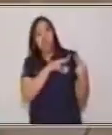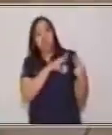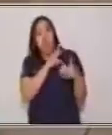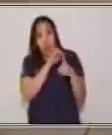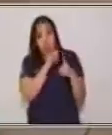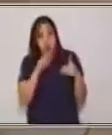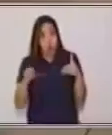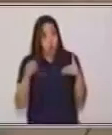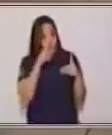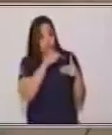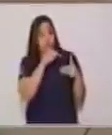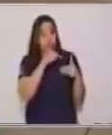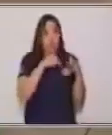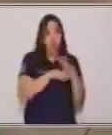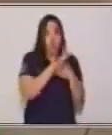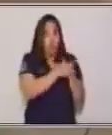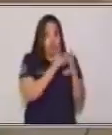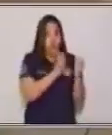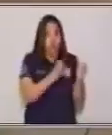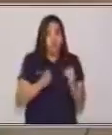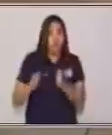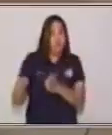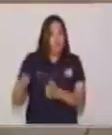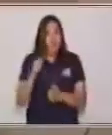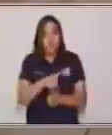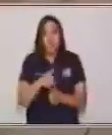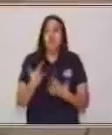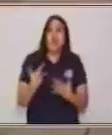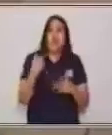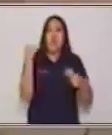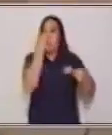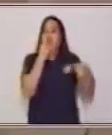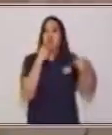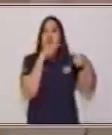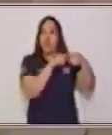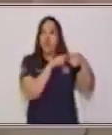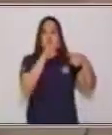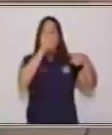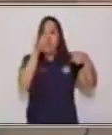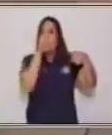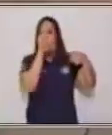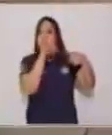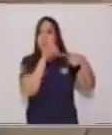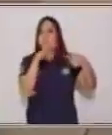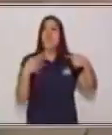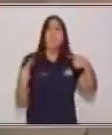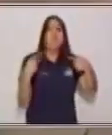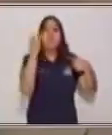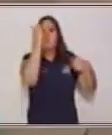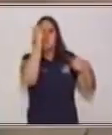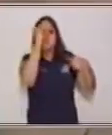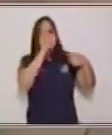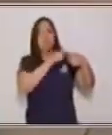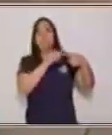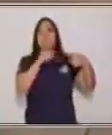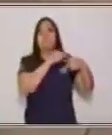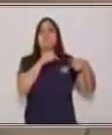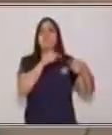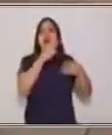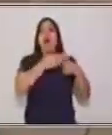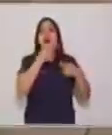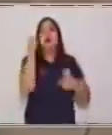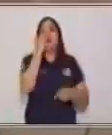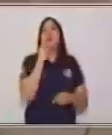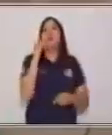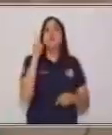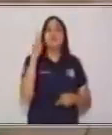preposición dentro de una estructura, tanto como el sujeto y el predicado, se le va a conocer como subordinante y a lo